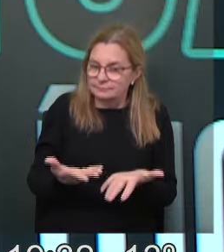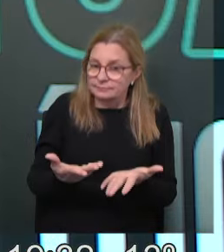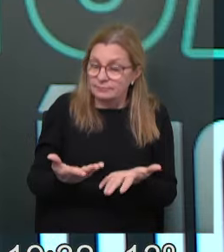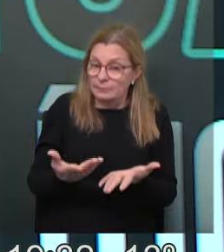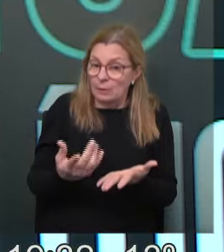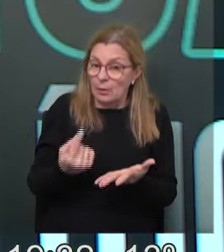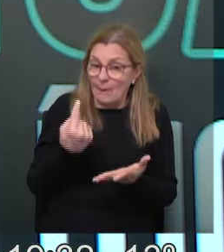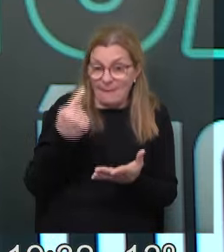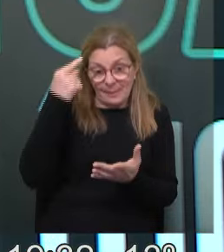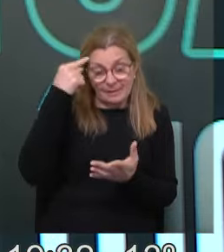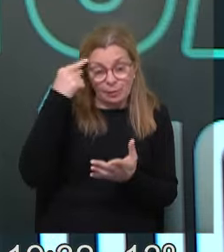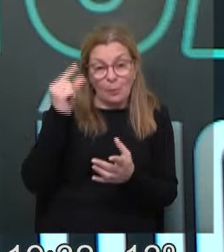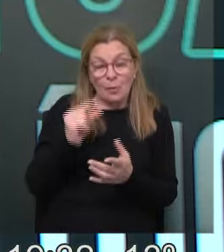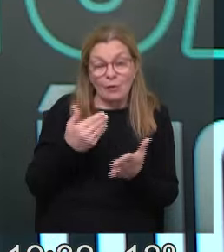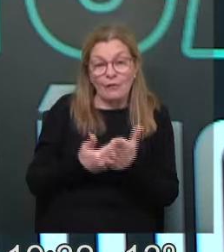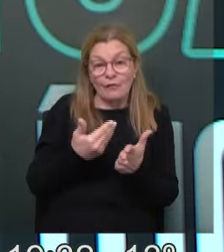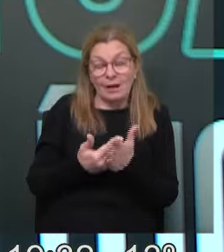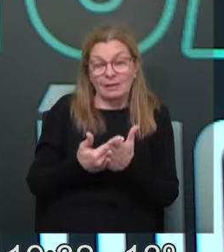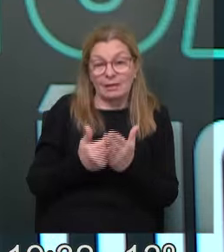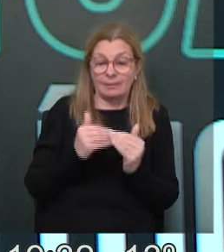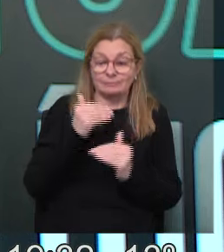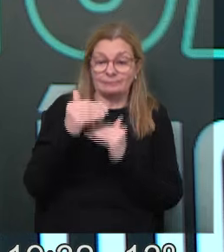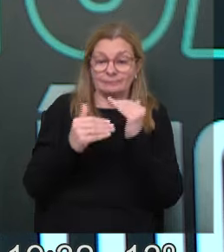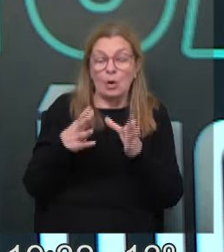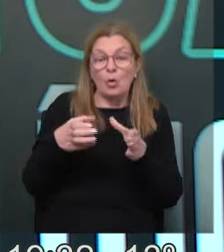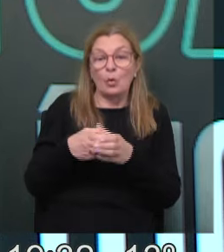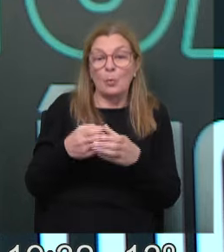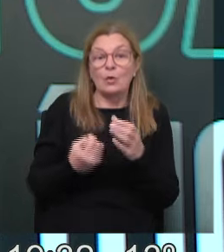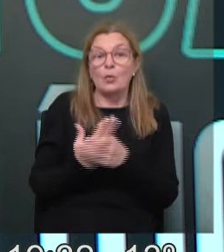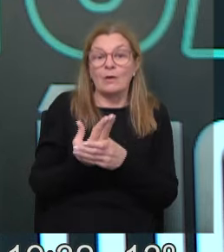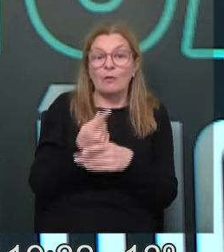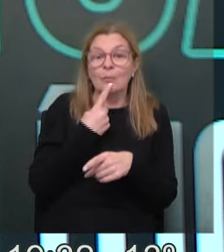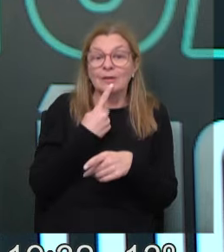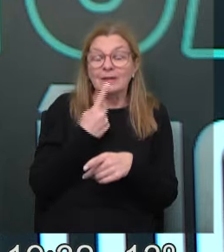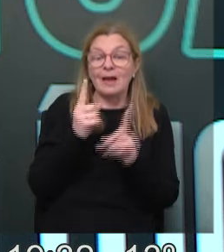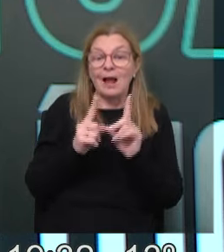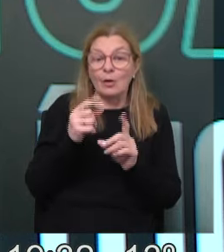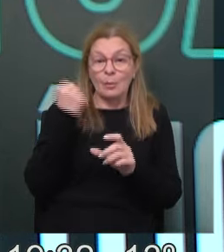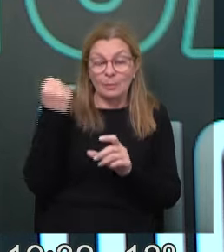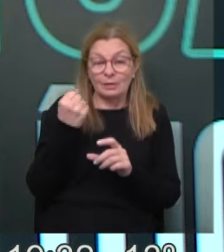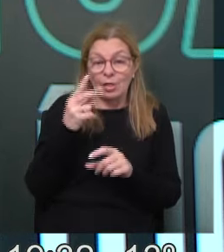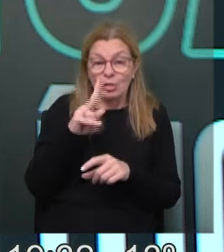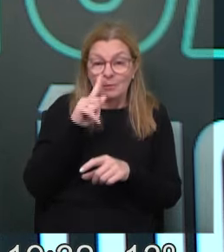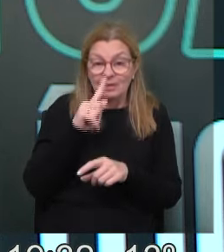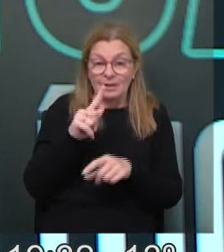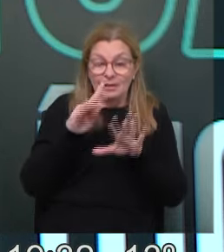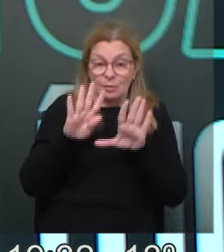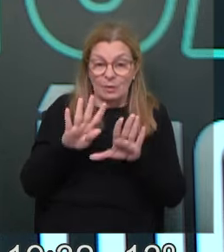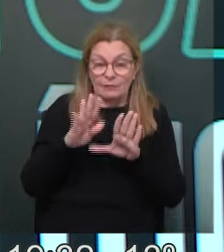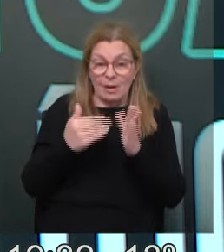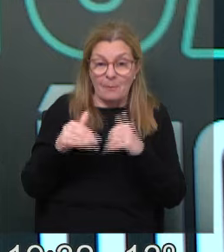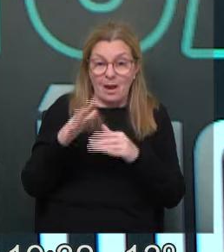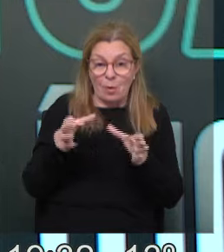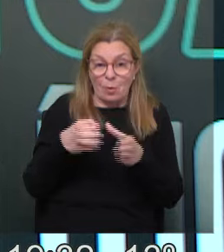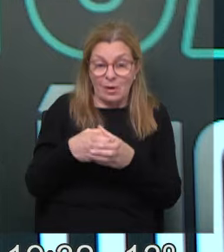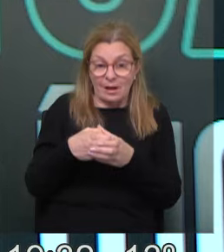hay un poco de las dos cosas no es decir la falta de madurez pero también hay otro punto que es clave en 2019 había más lugares